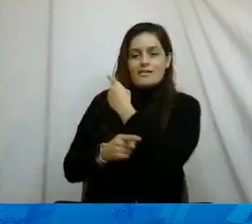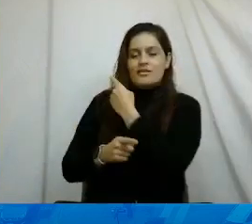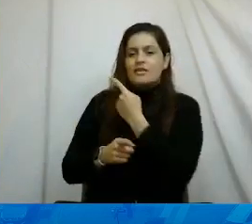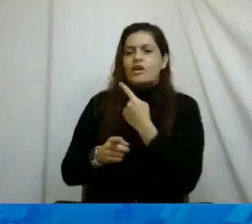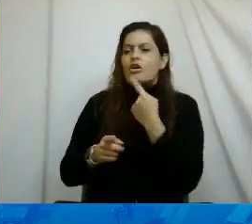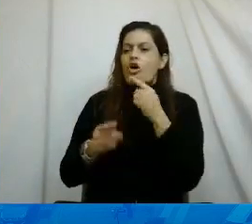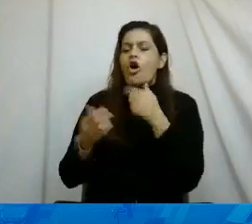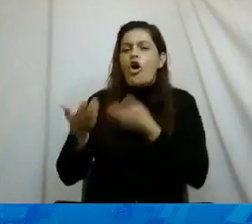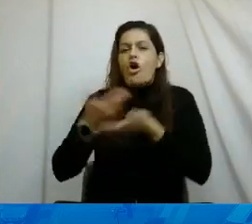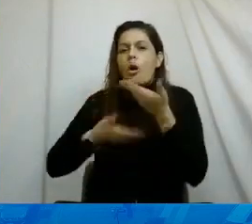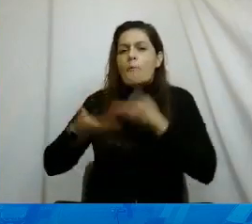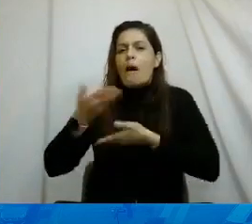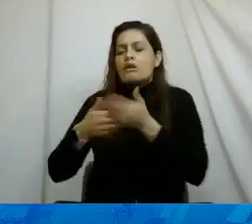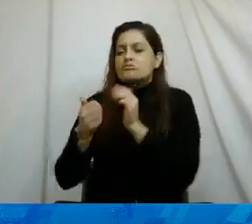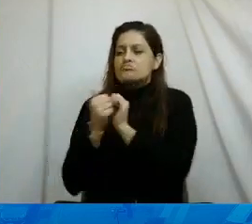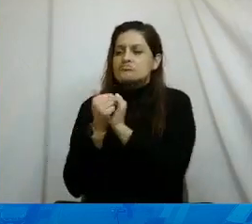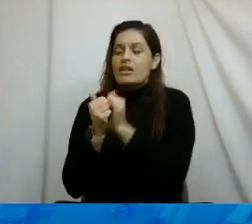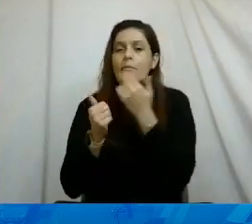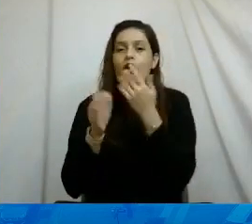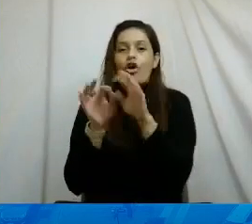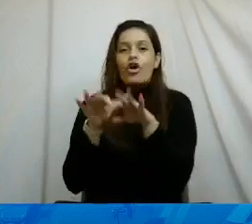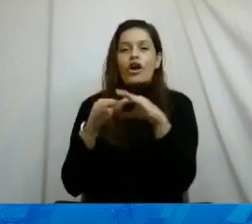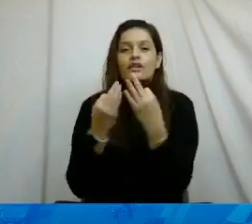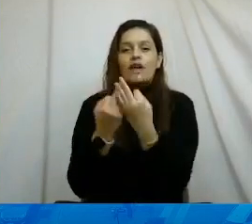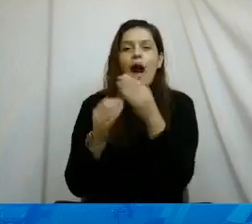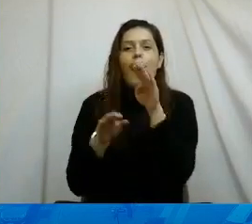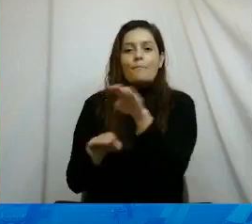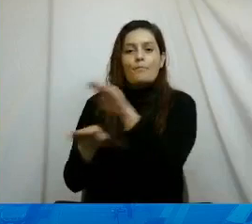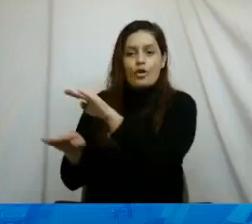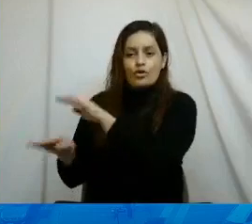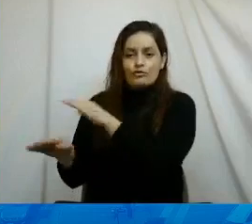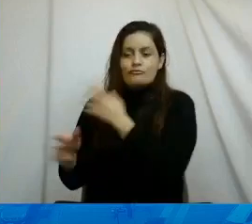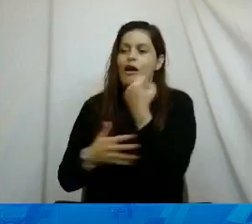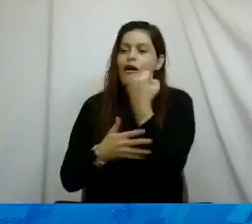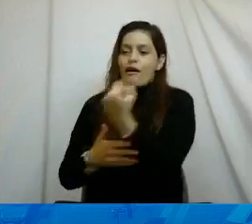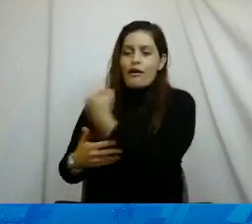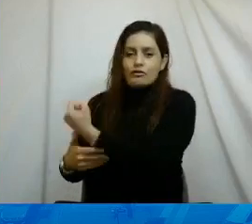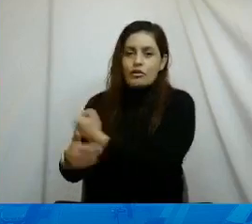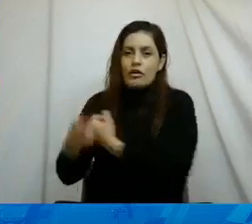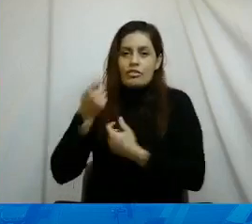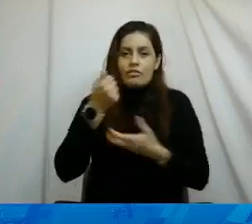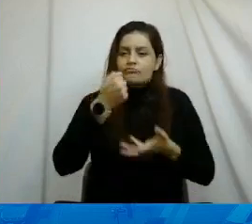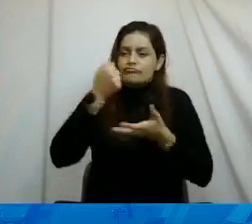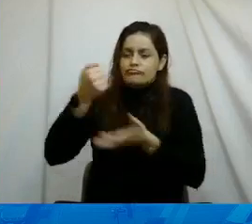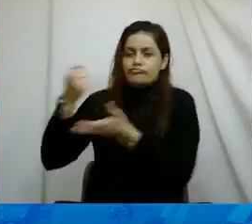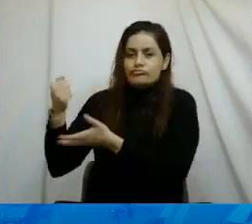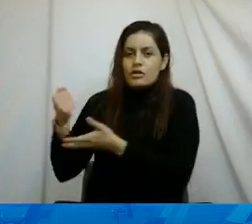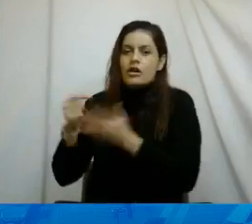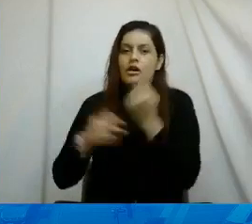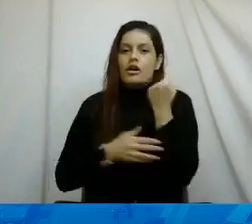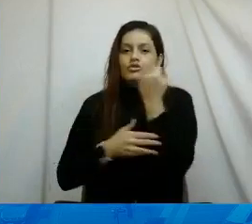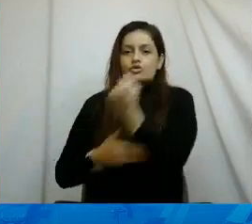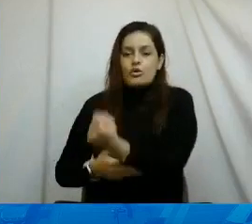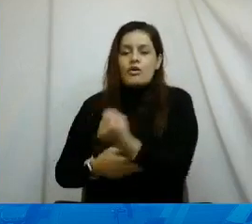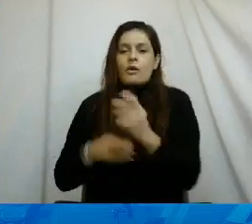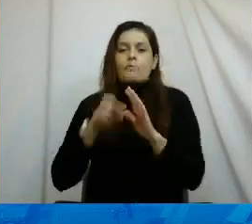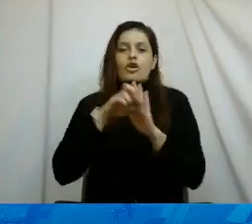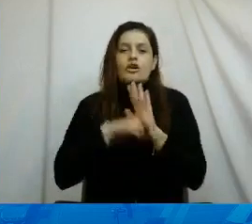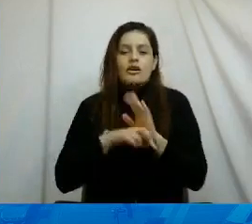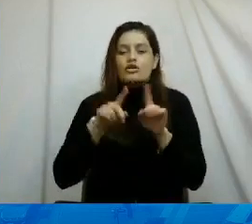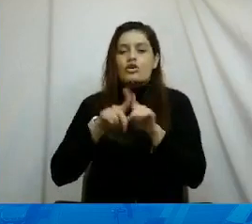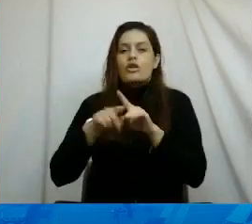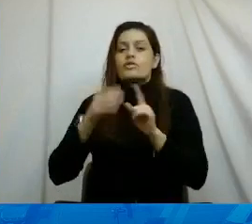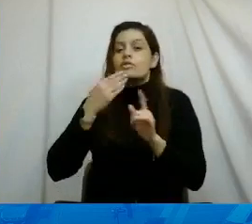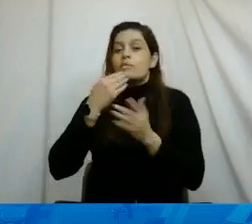ellos, que compartió con las organizaciones, apoyó, ayudó, gestionó recursos, participó en los clubes